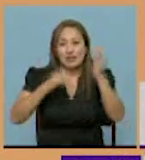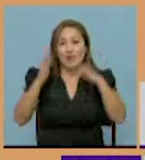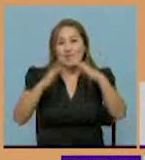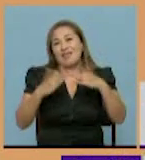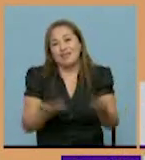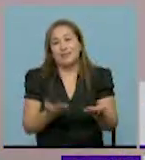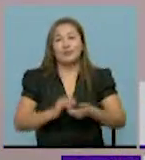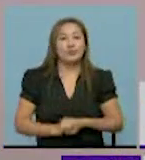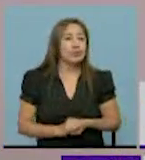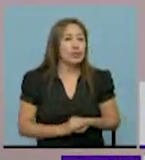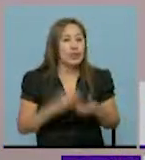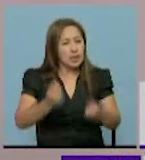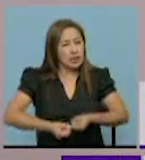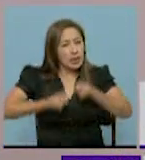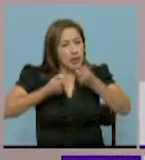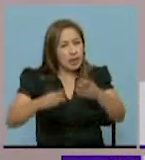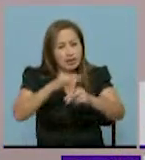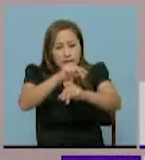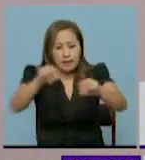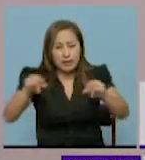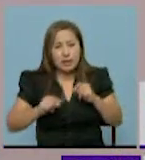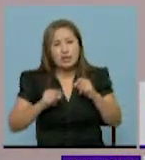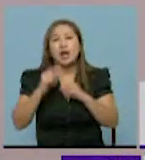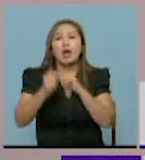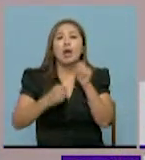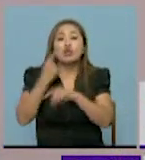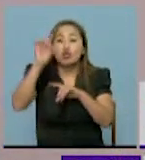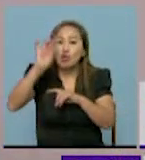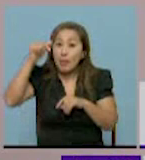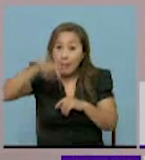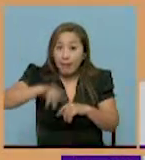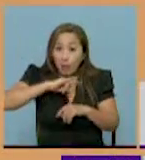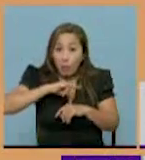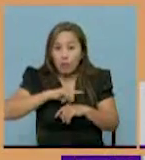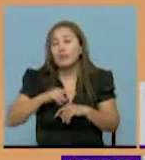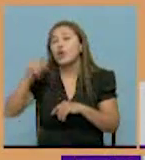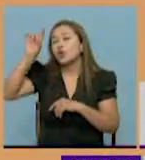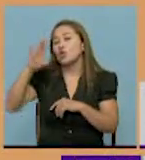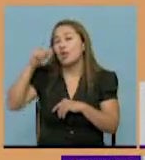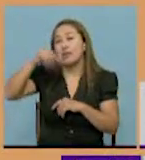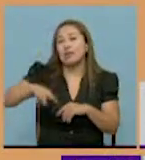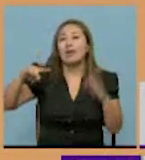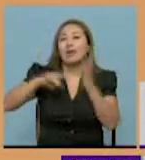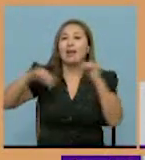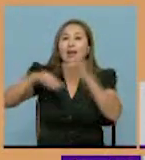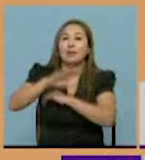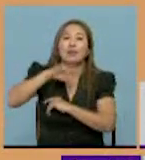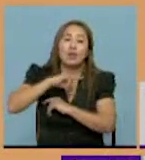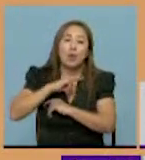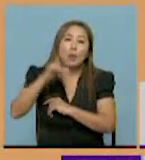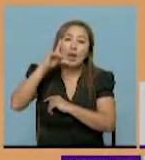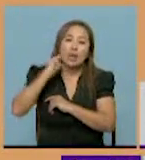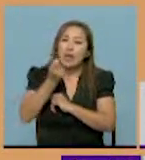casa. ¿Esta entrega de lotes es solamente por ahora para Capital? Por ahora para San Salvador de Jujuy. Uh-huh. Tenemos previsto para el